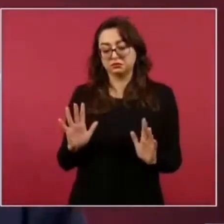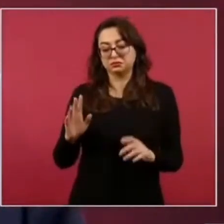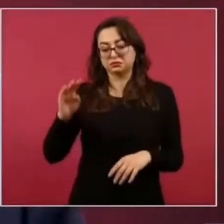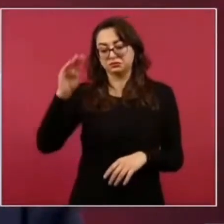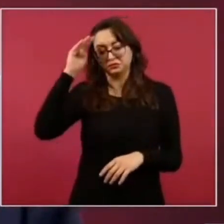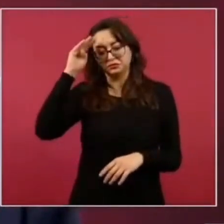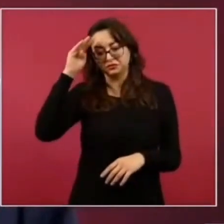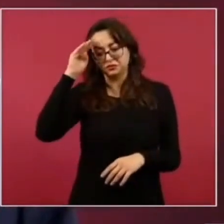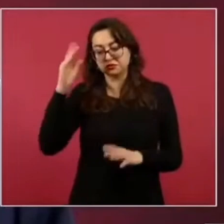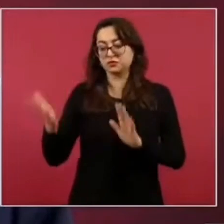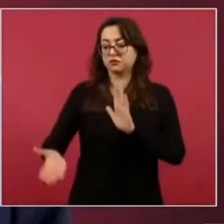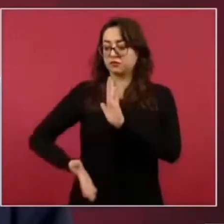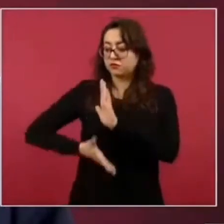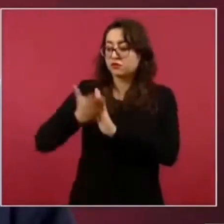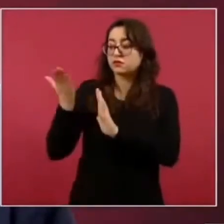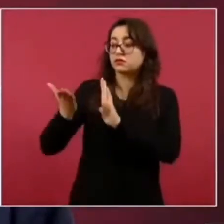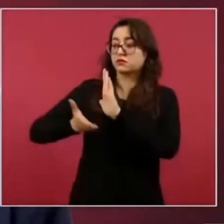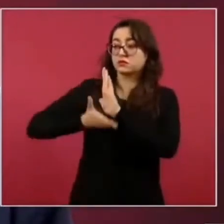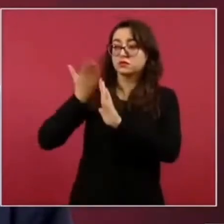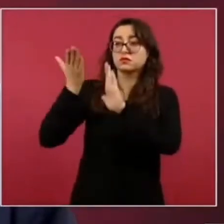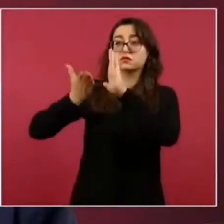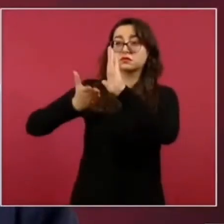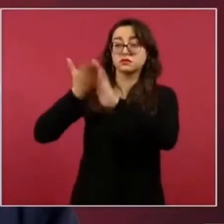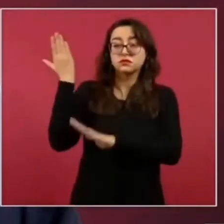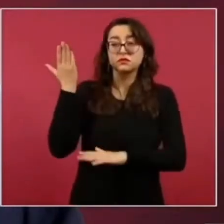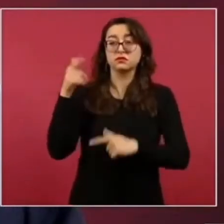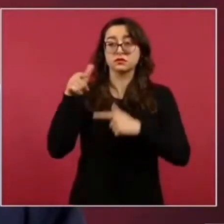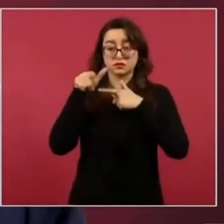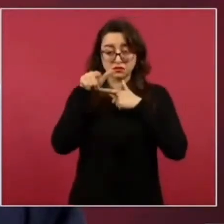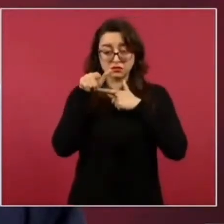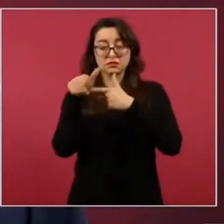ejemplo. No es lo mismo